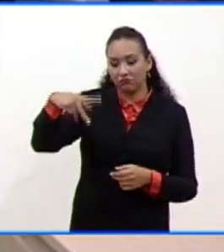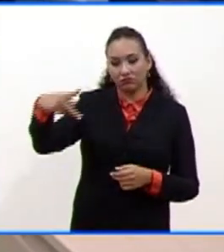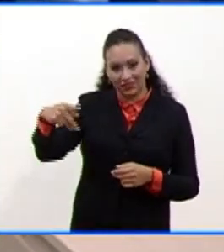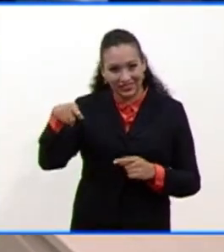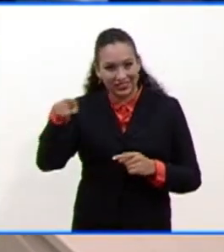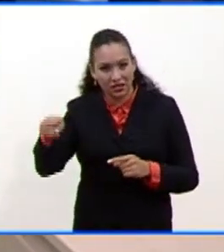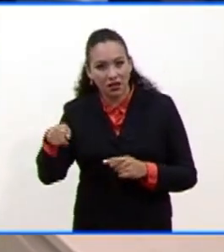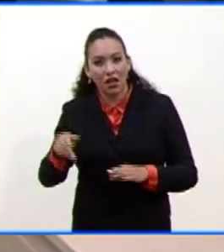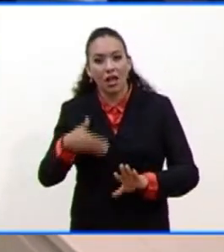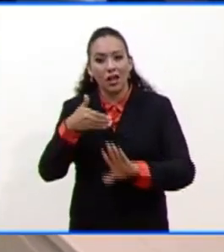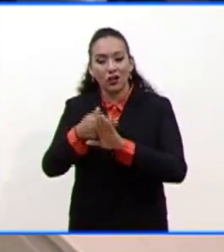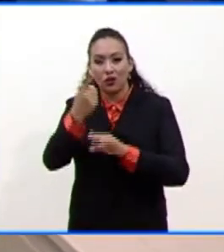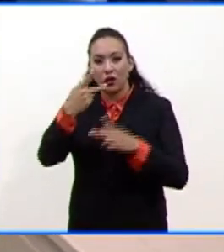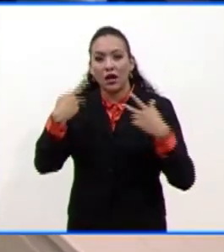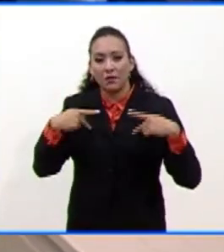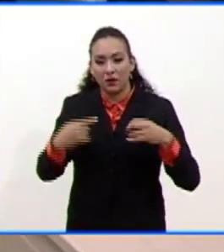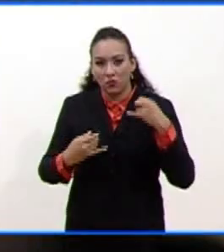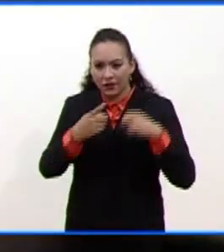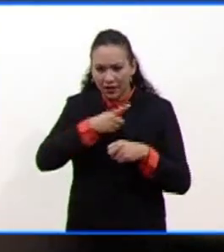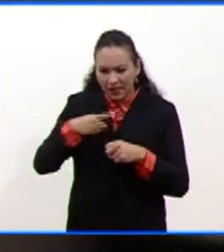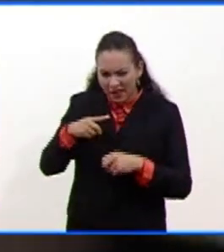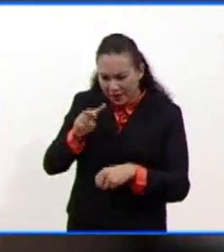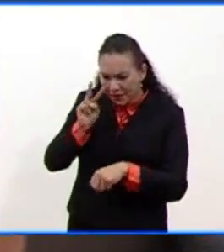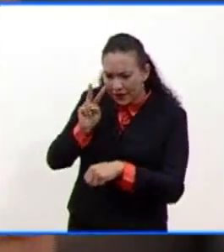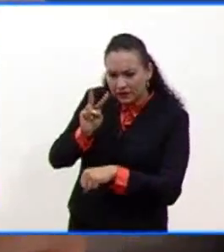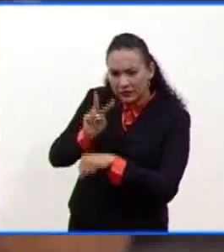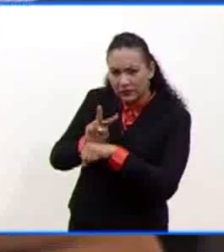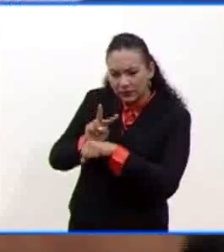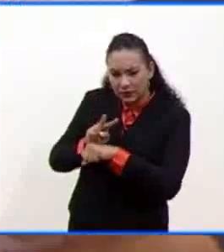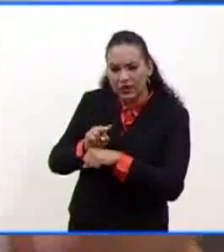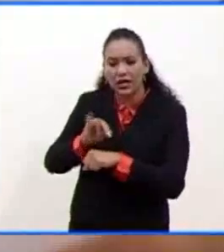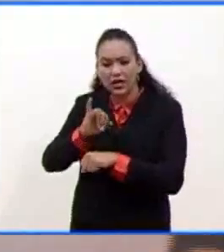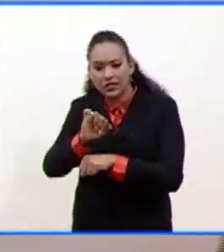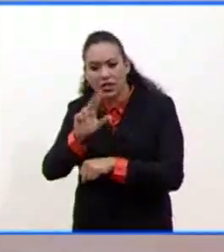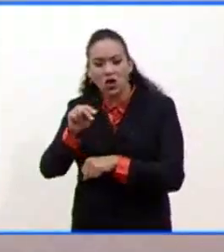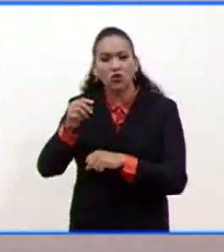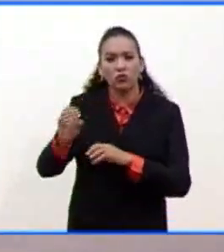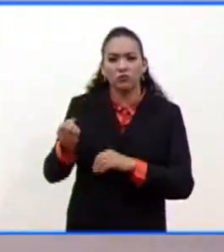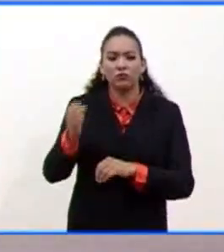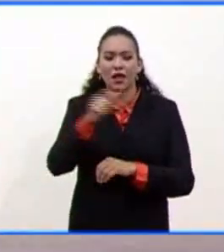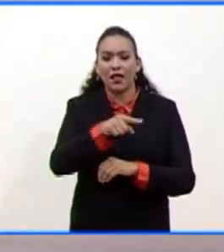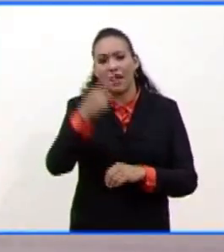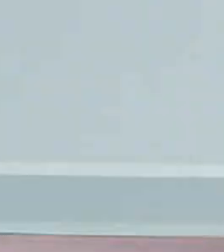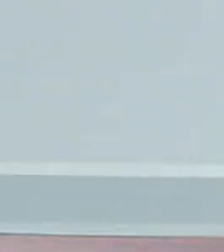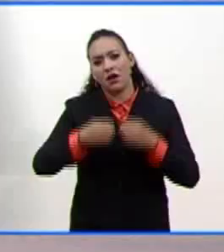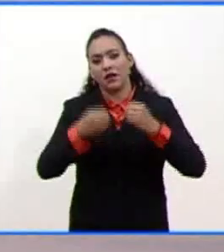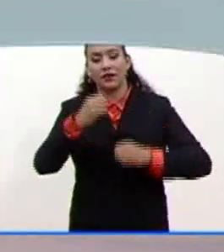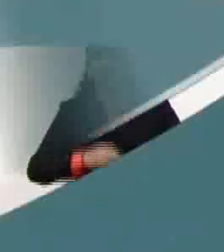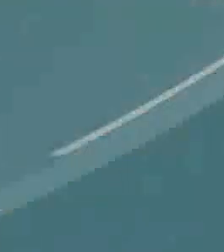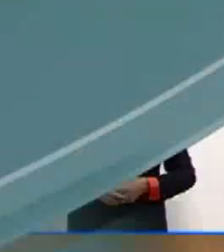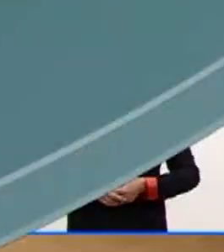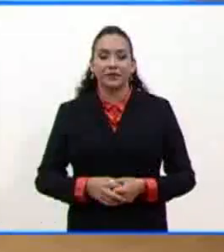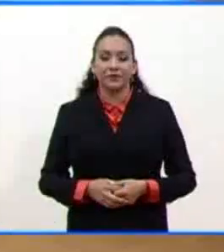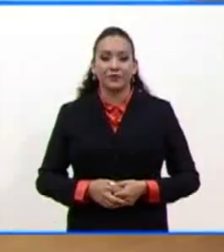en contra de una persona y determina si ésta debe o no ir a juicio.